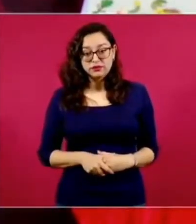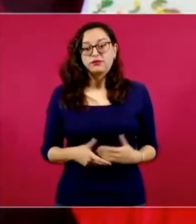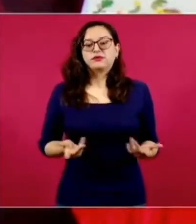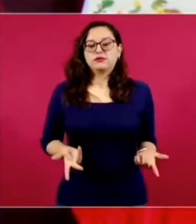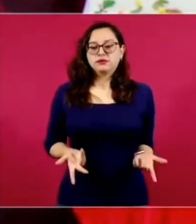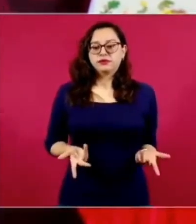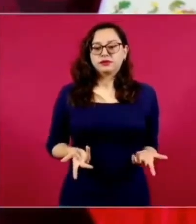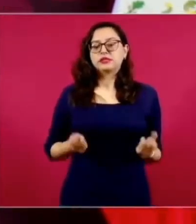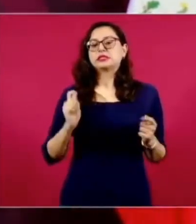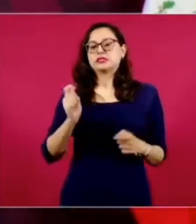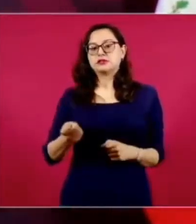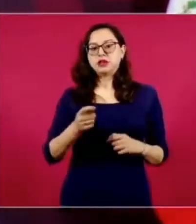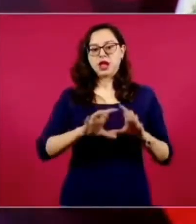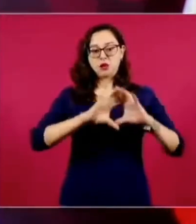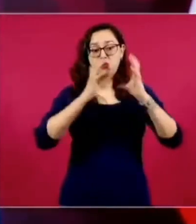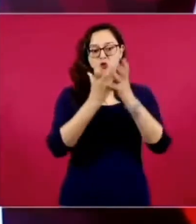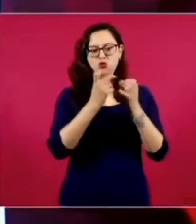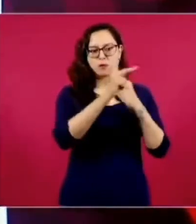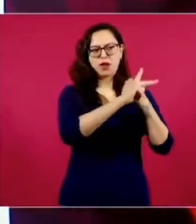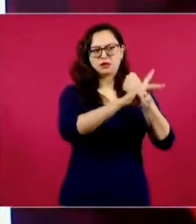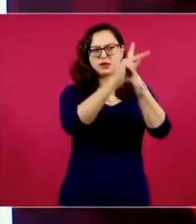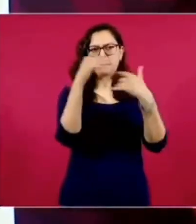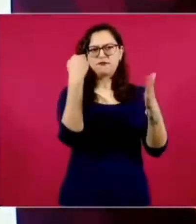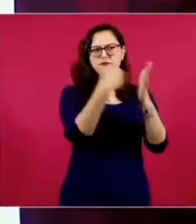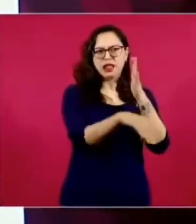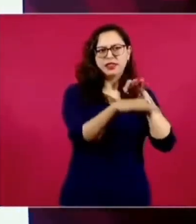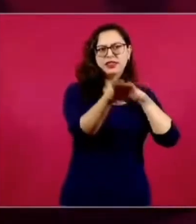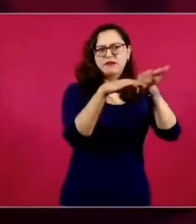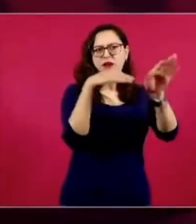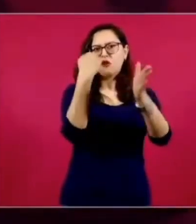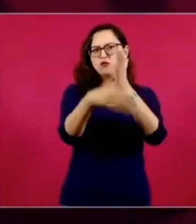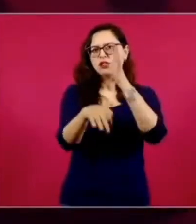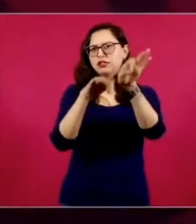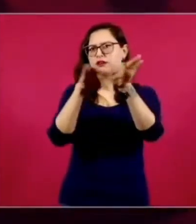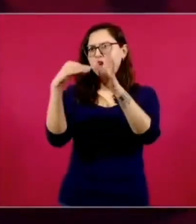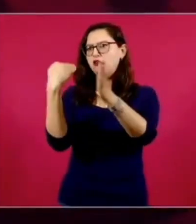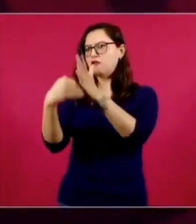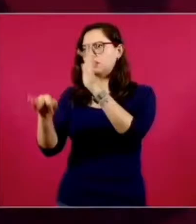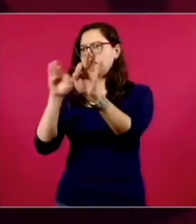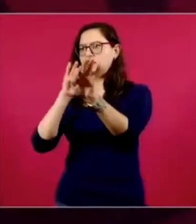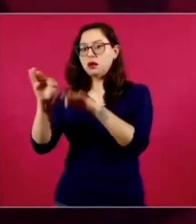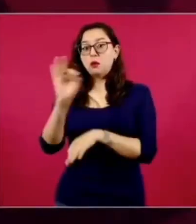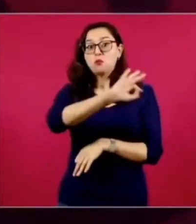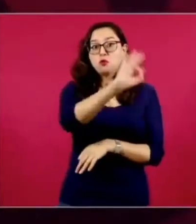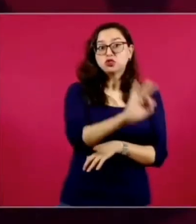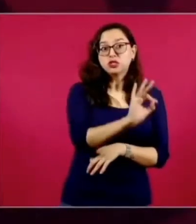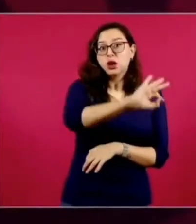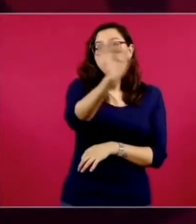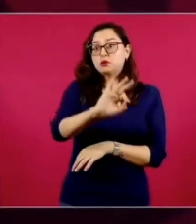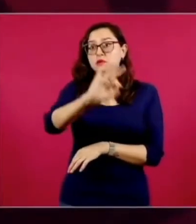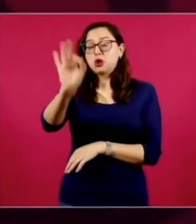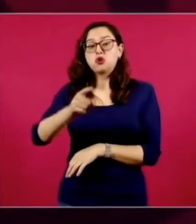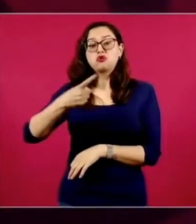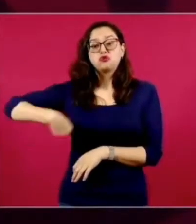México es de los países con menos desempleo en el mundo. Casi tenemos empleo